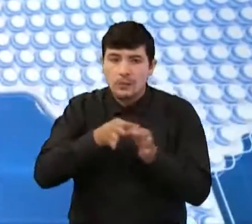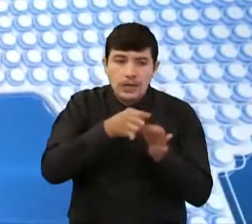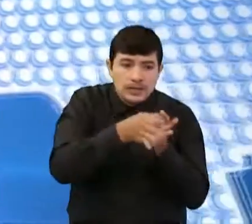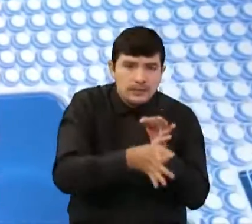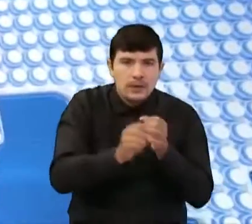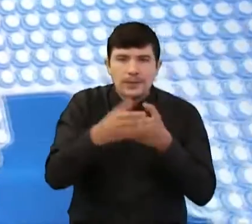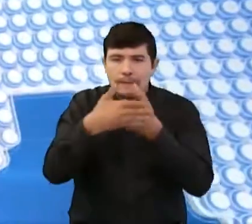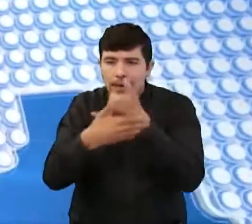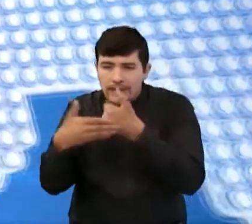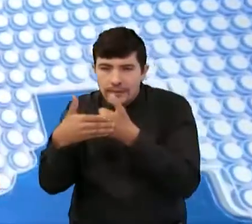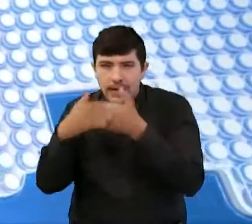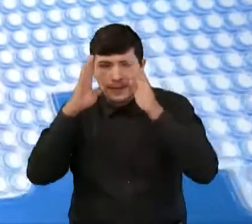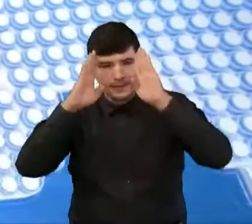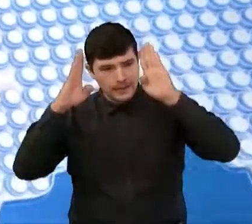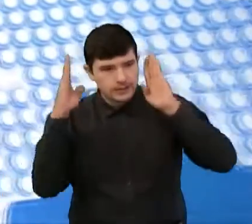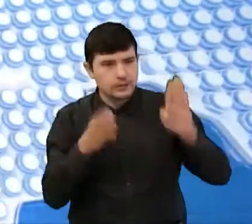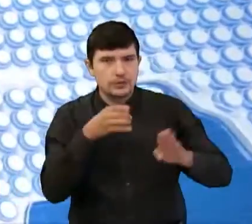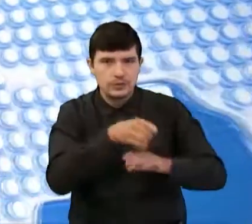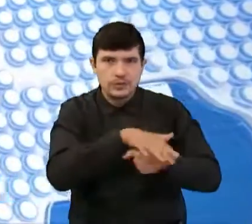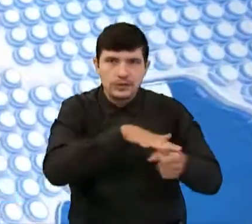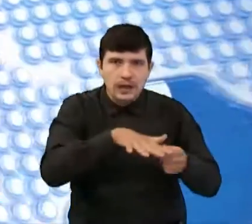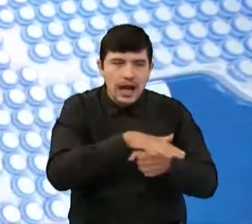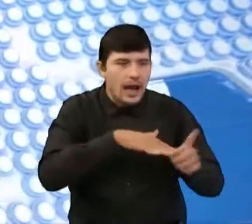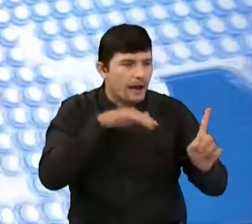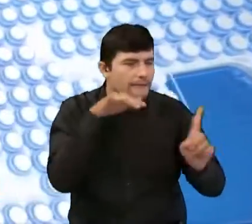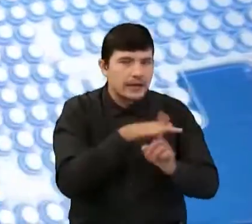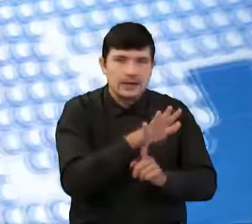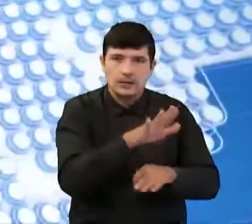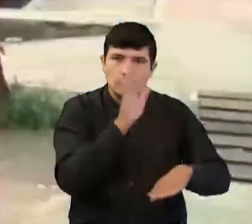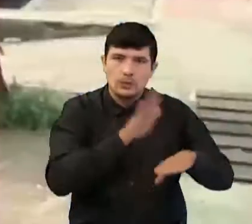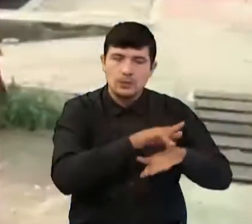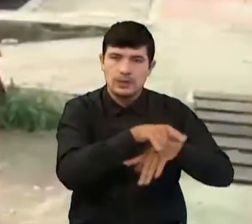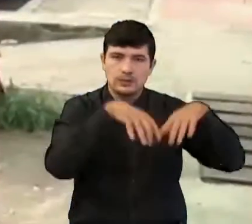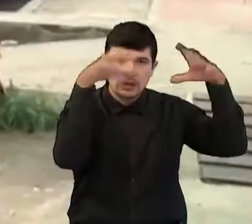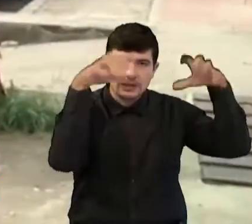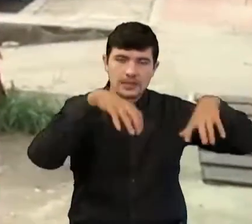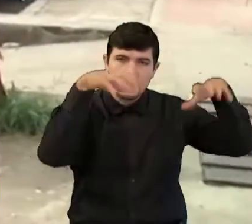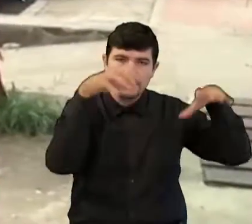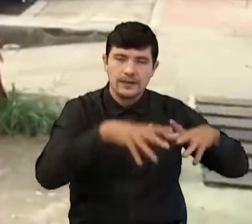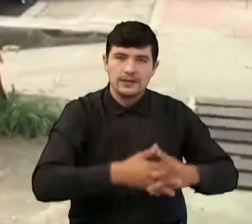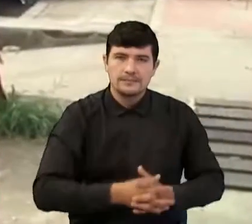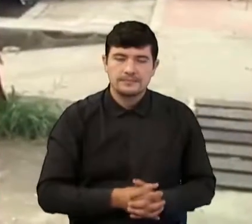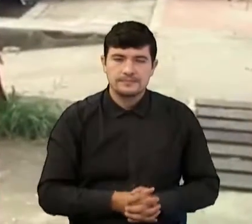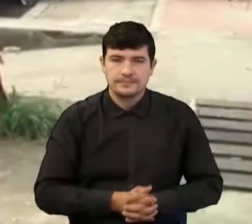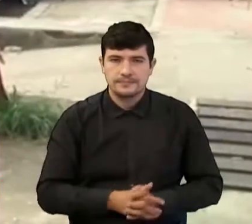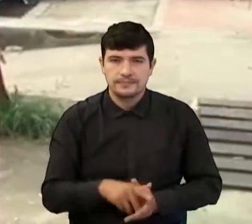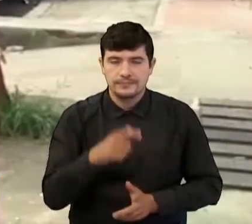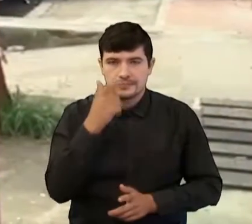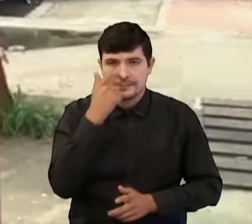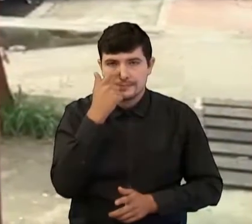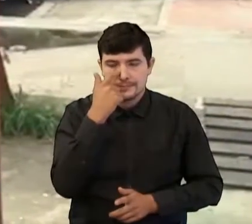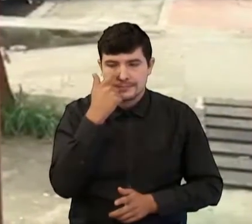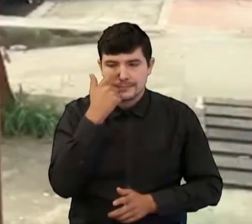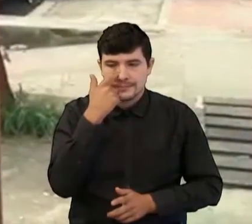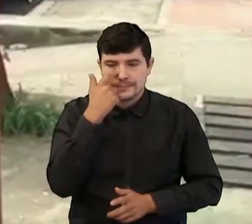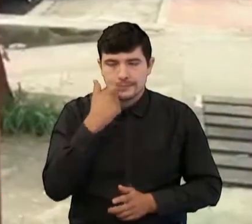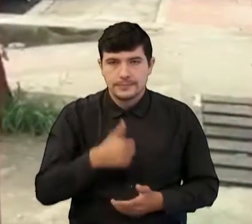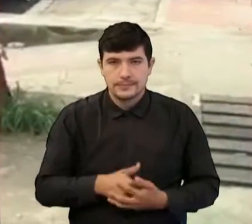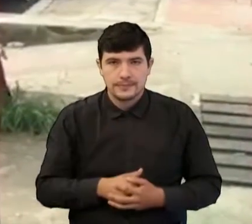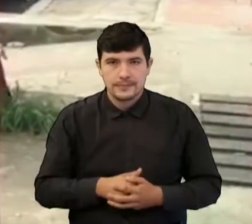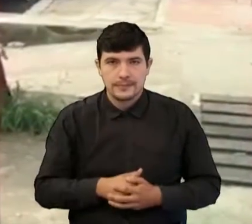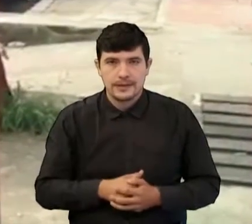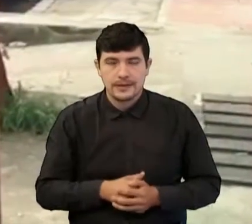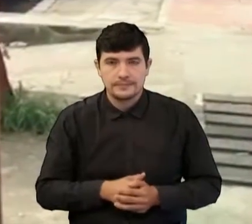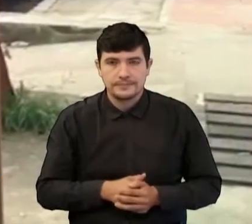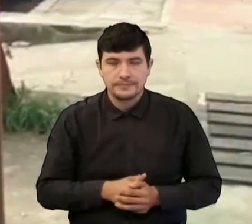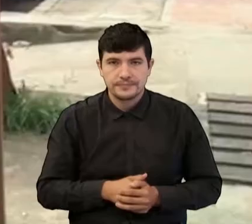un vistazo a esta zona que se encuentra azotada por la ola invernal. Nos encontramos totalmente aislados, no